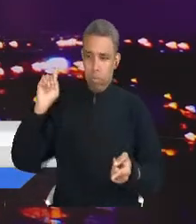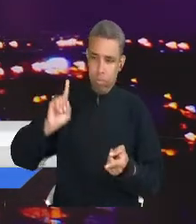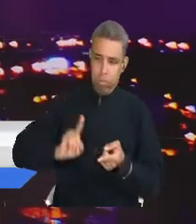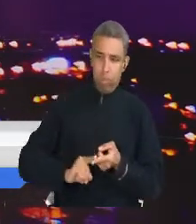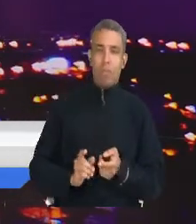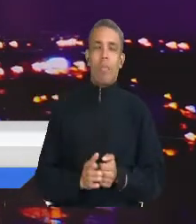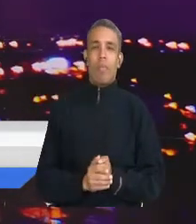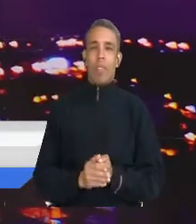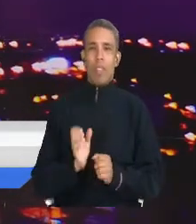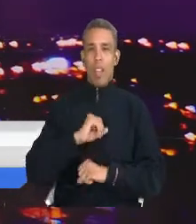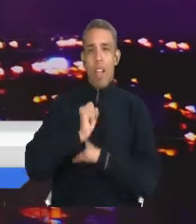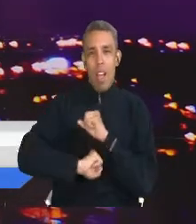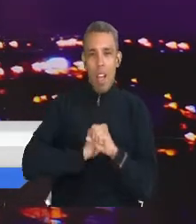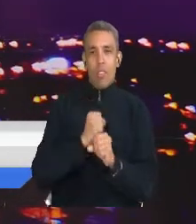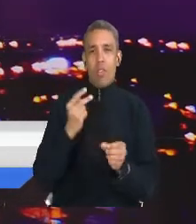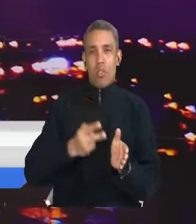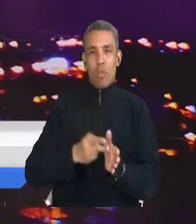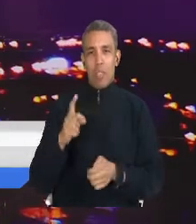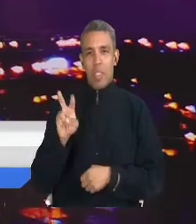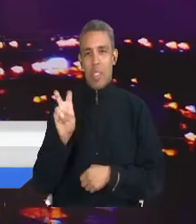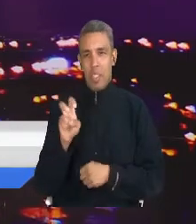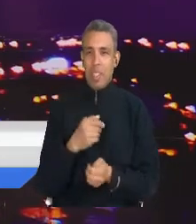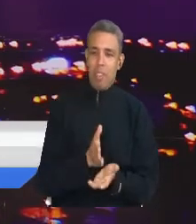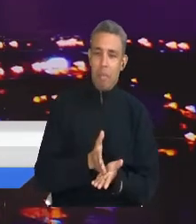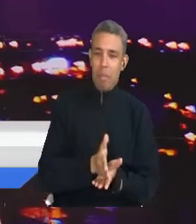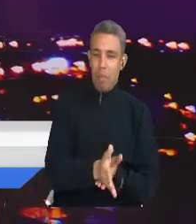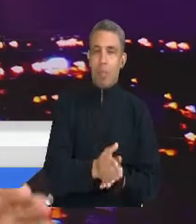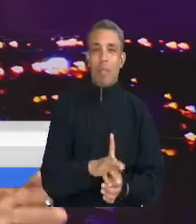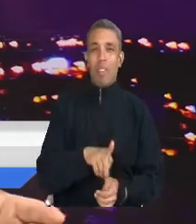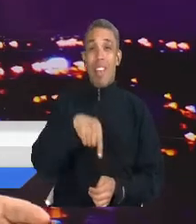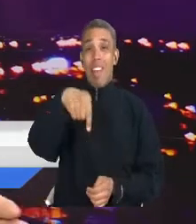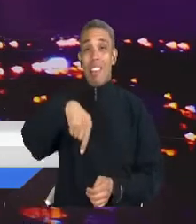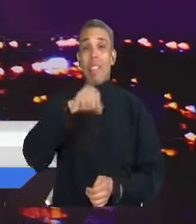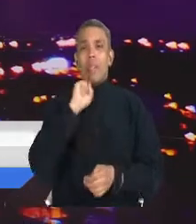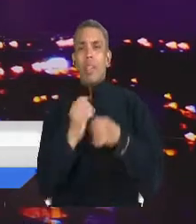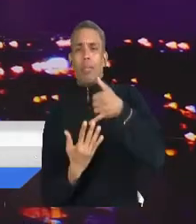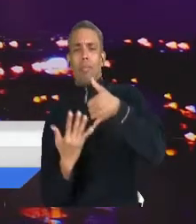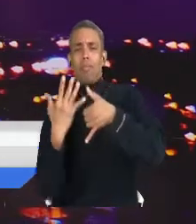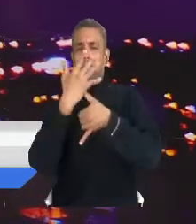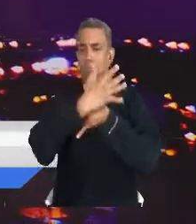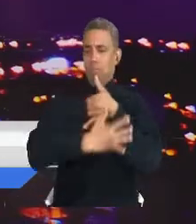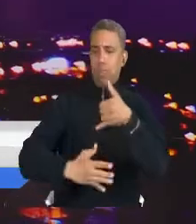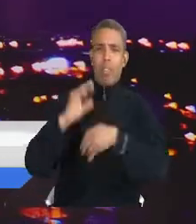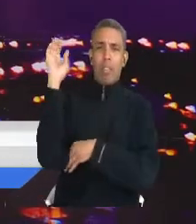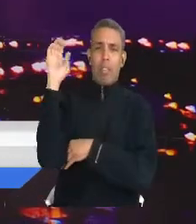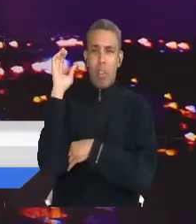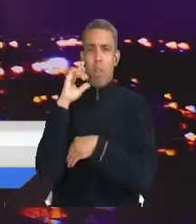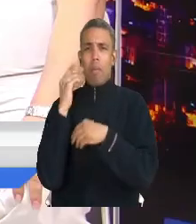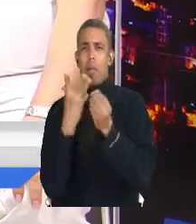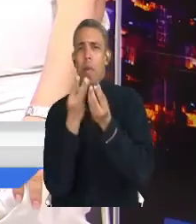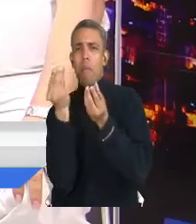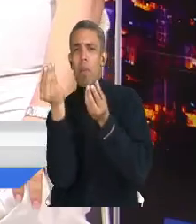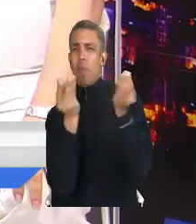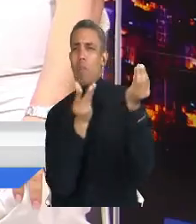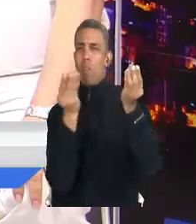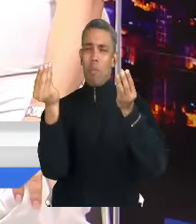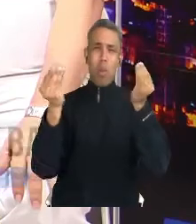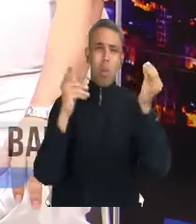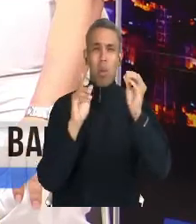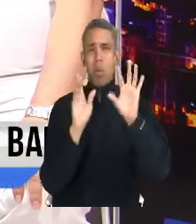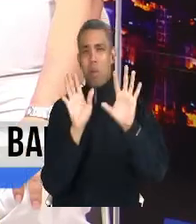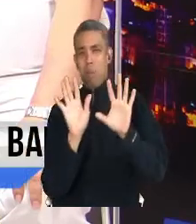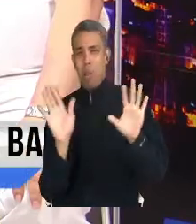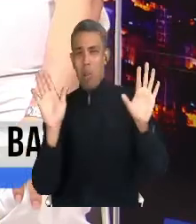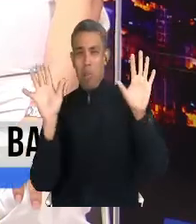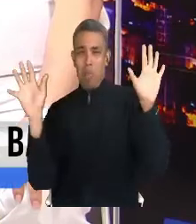que se encontrarán nuevamente aquí en Barranca Bermeja, bandas del interior y de la costa atlántica. O sea, de las 24 versiones,